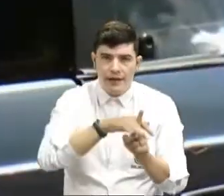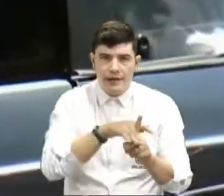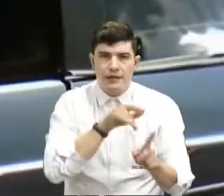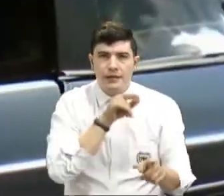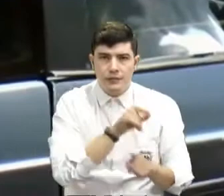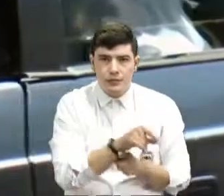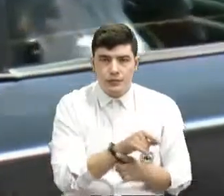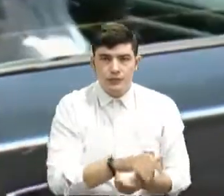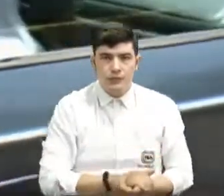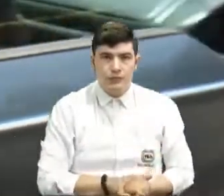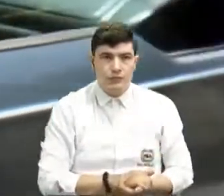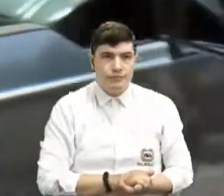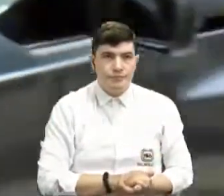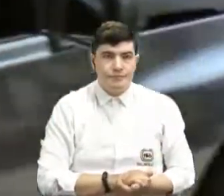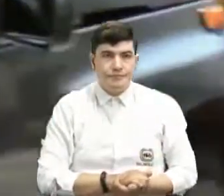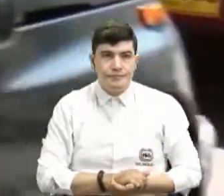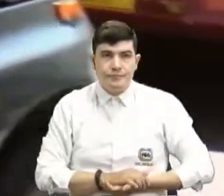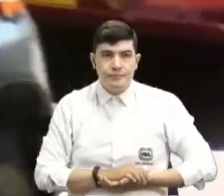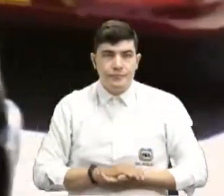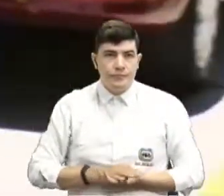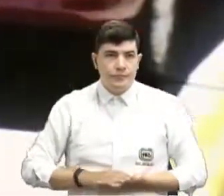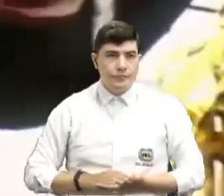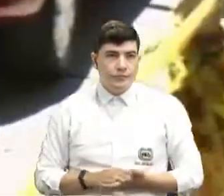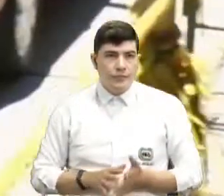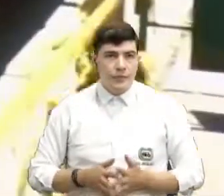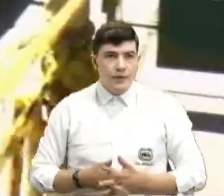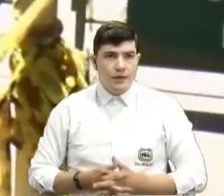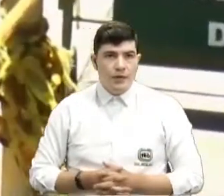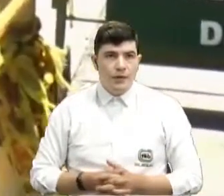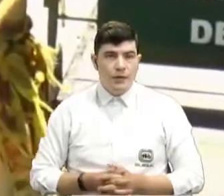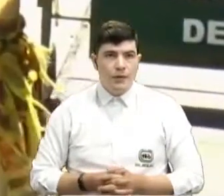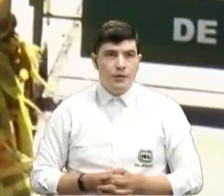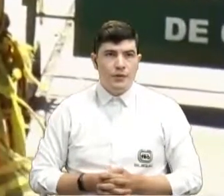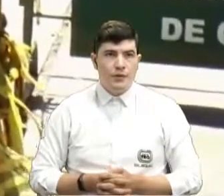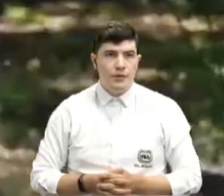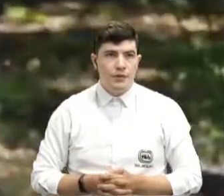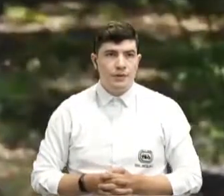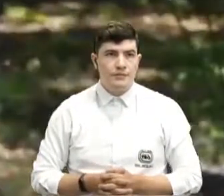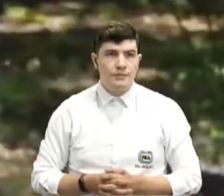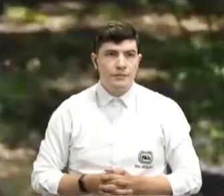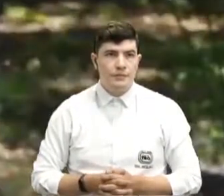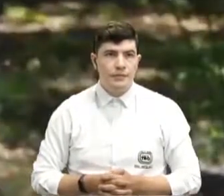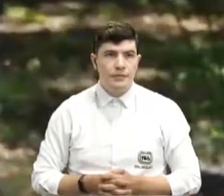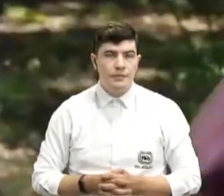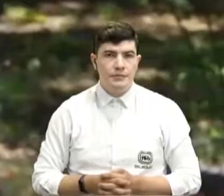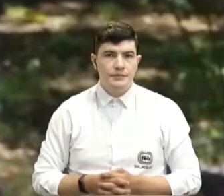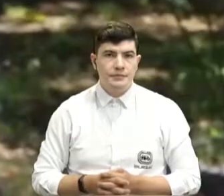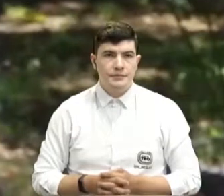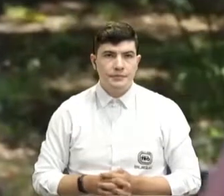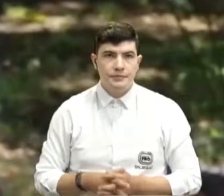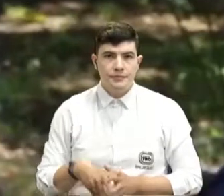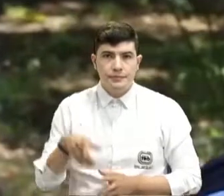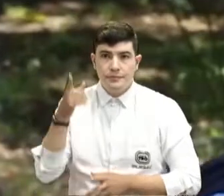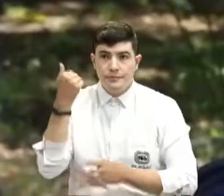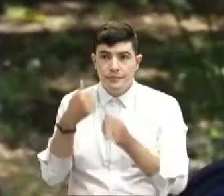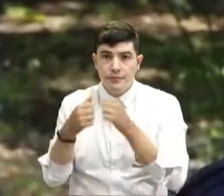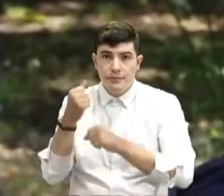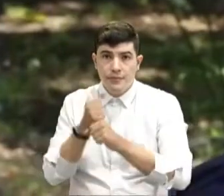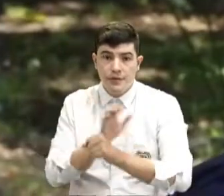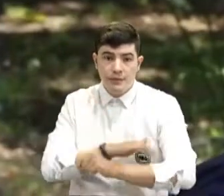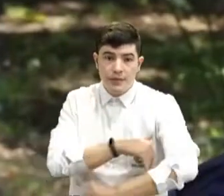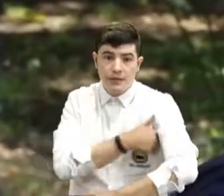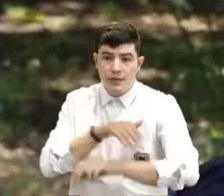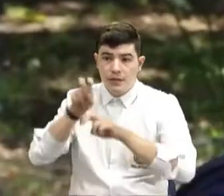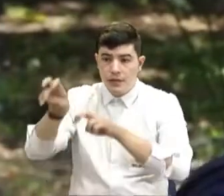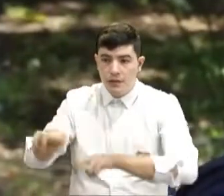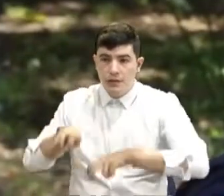esta marcha. Y entre el año pasado y este, el sector del Ministerio de Agricultura le recortan cerca del 25%